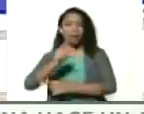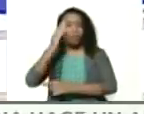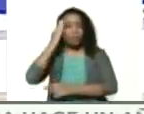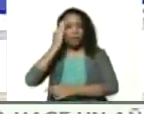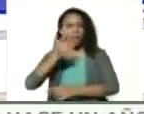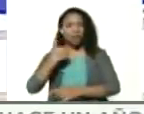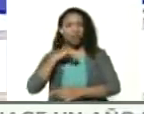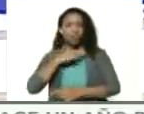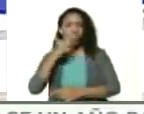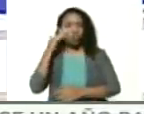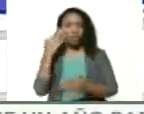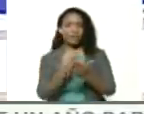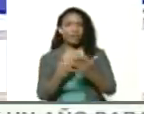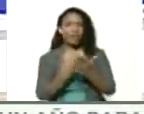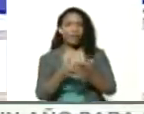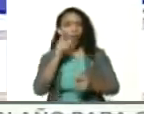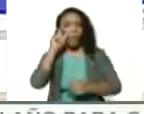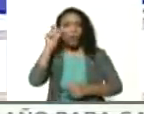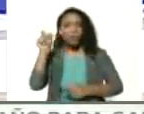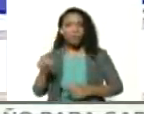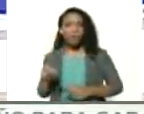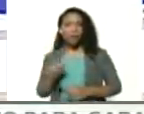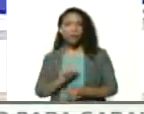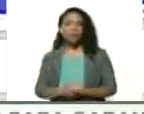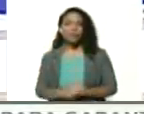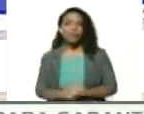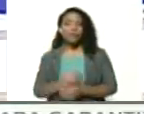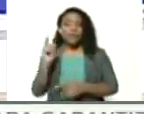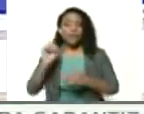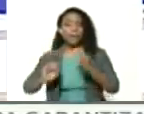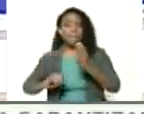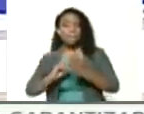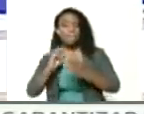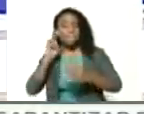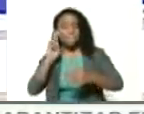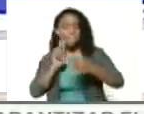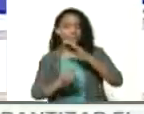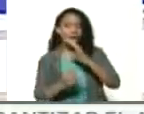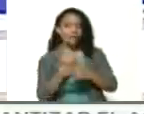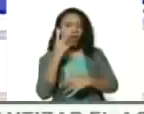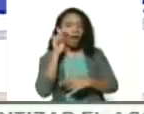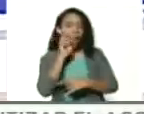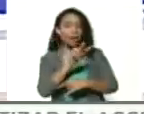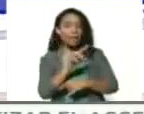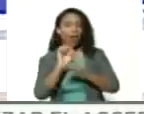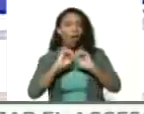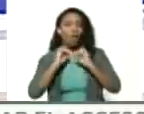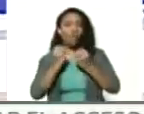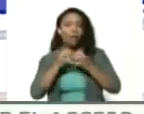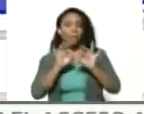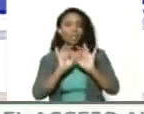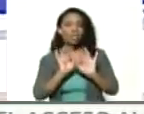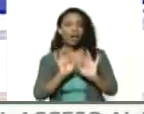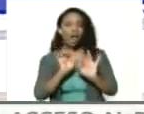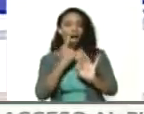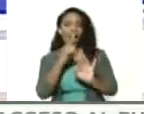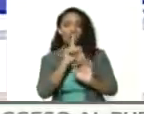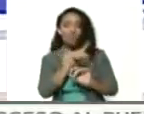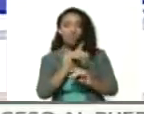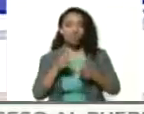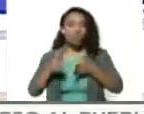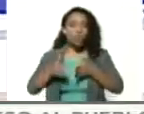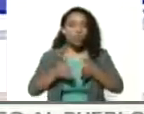Fuimos testigos como José Vicente Rangel, desde el Palacio de Miraflores, desde una oficina especial que queda en uno de sus